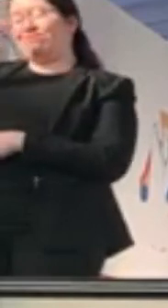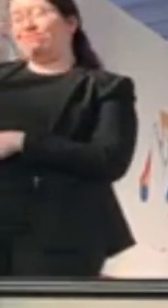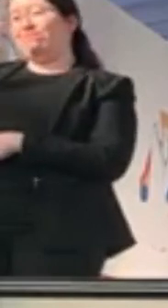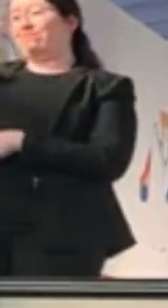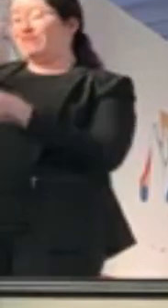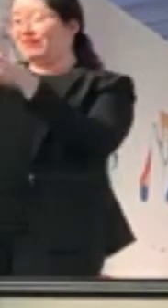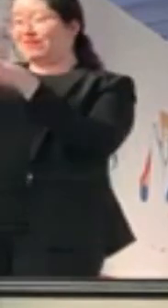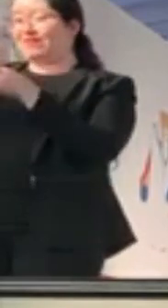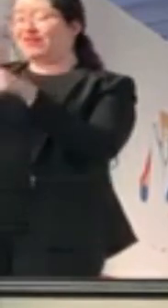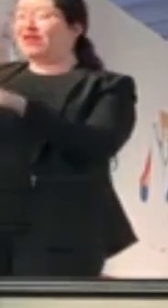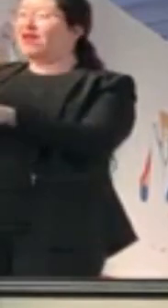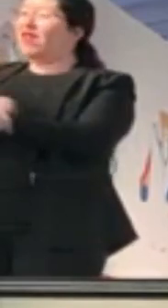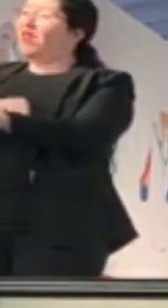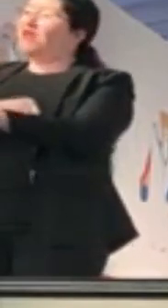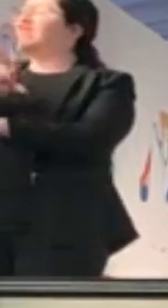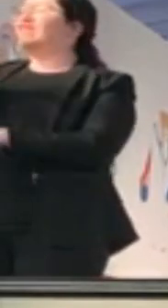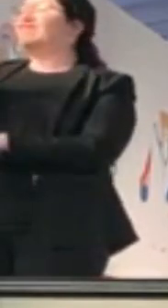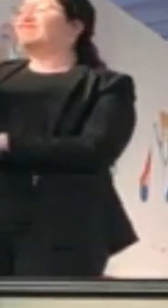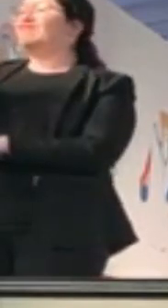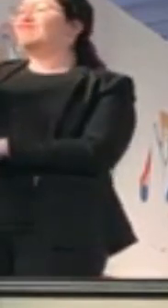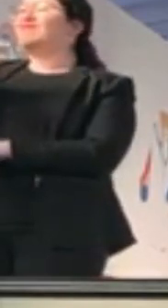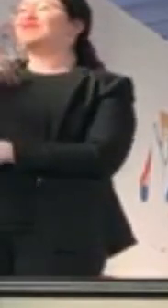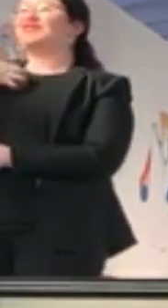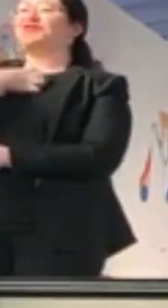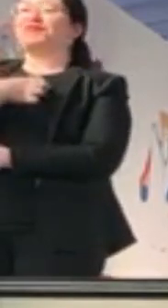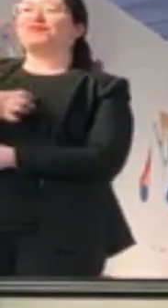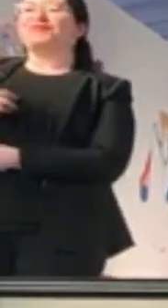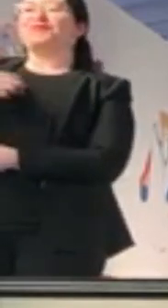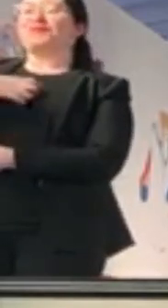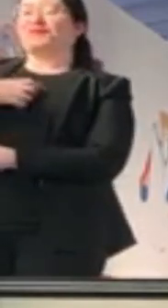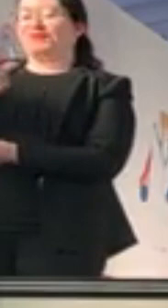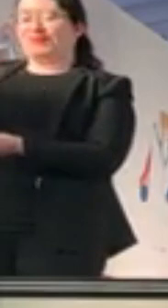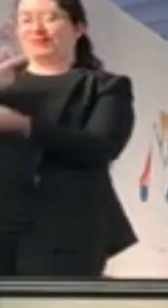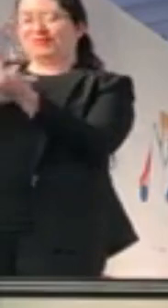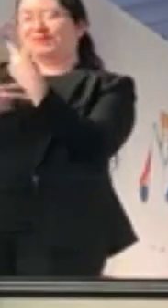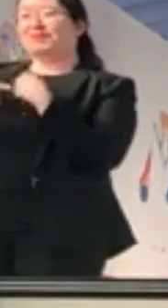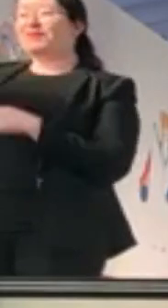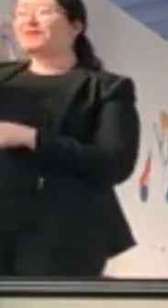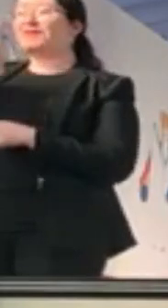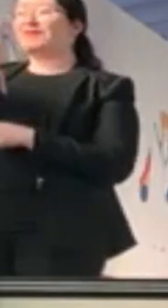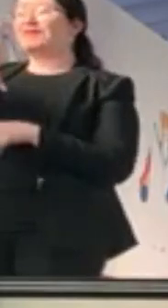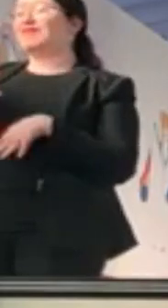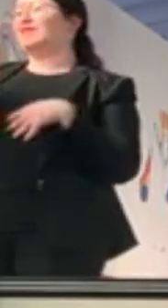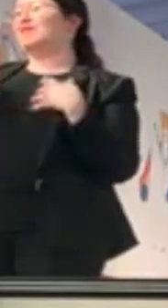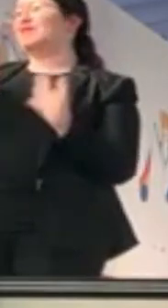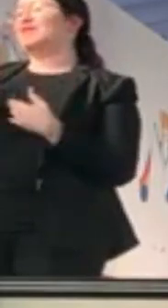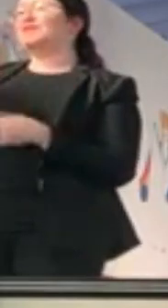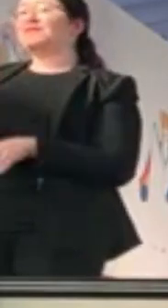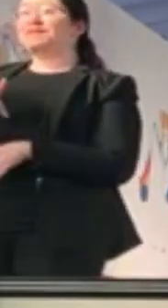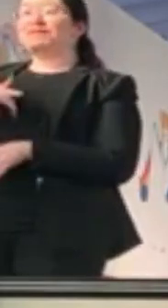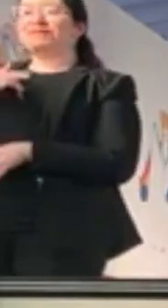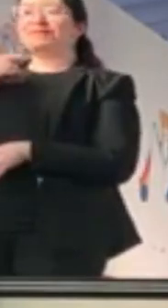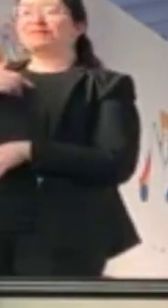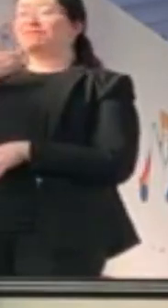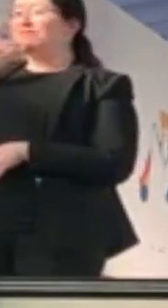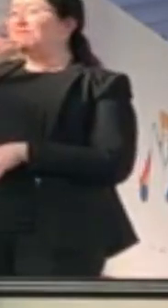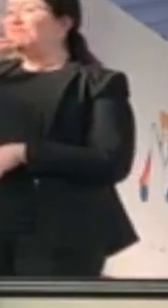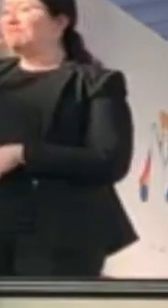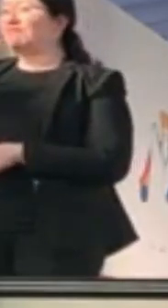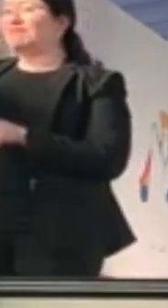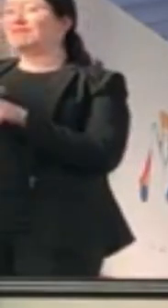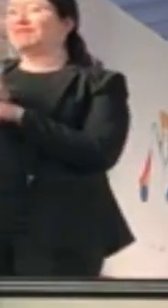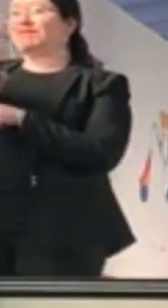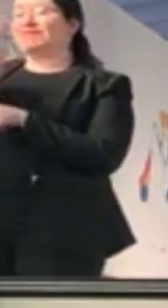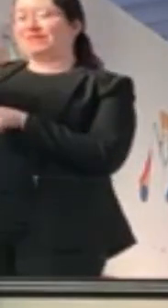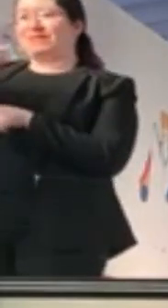que estoy muy contento de estar aquí, estoy muy satisfecho de la labor que está haciendo el